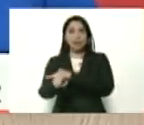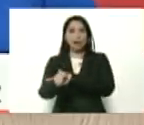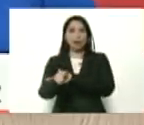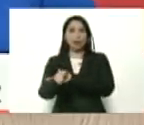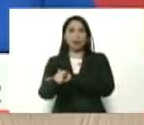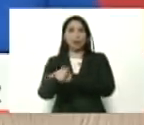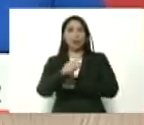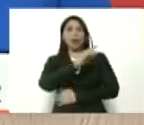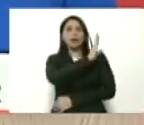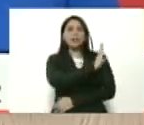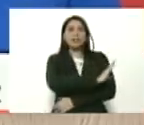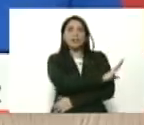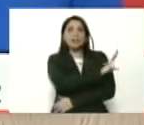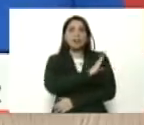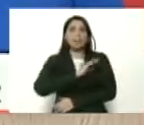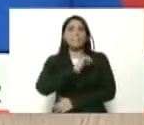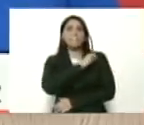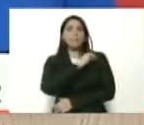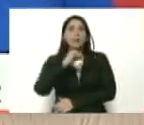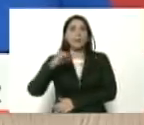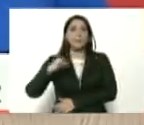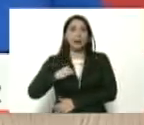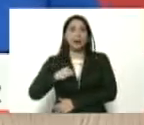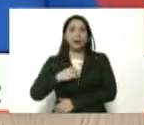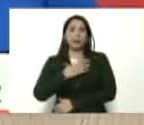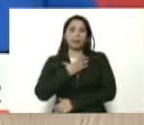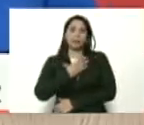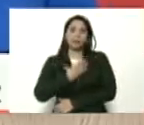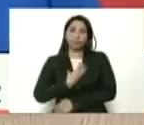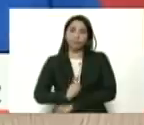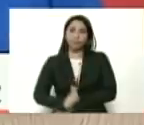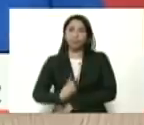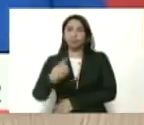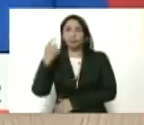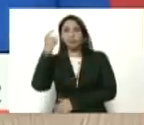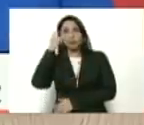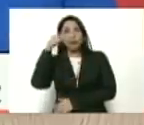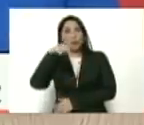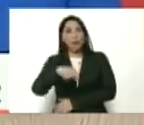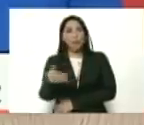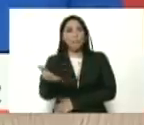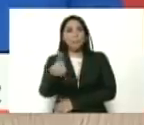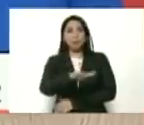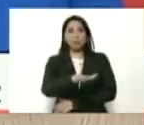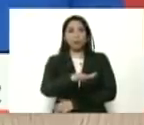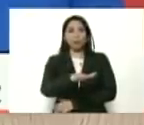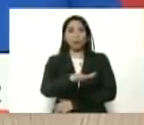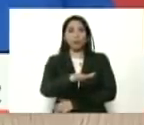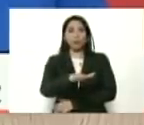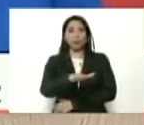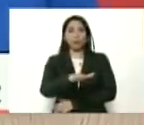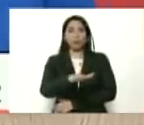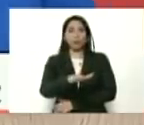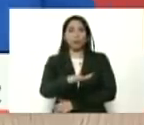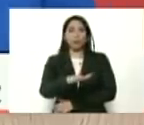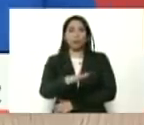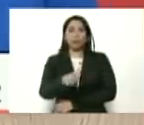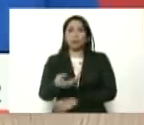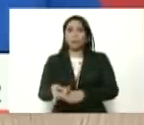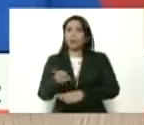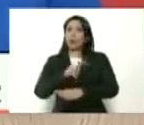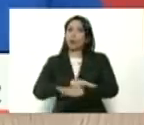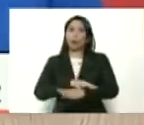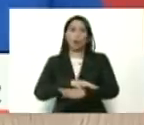una clínica privada y, lamentándolo mucho, el día de hoy falleció, empeoró su condición y